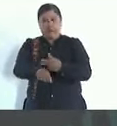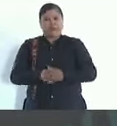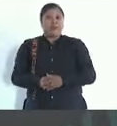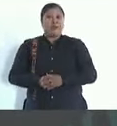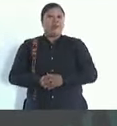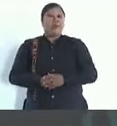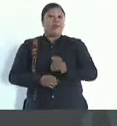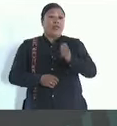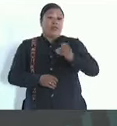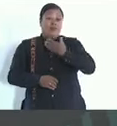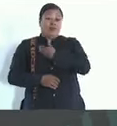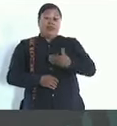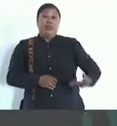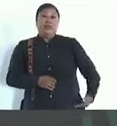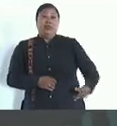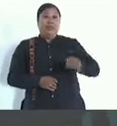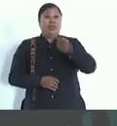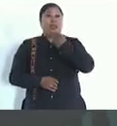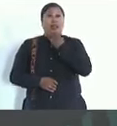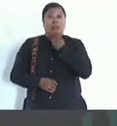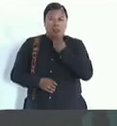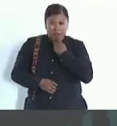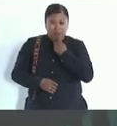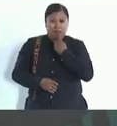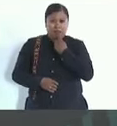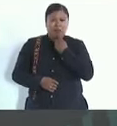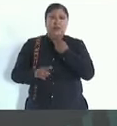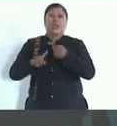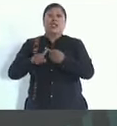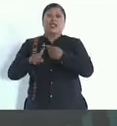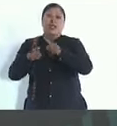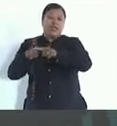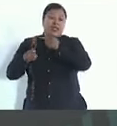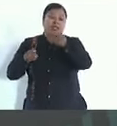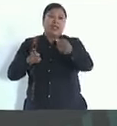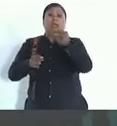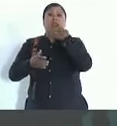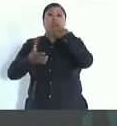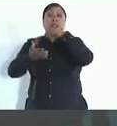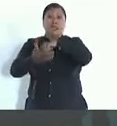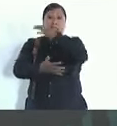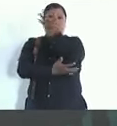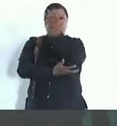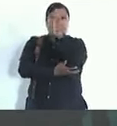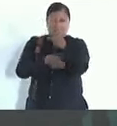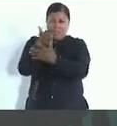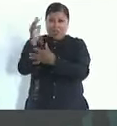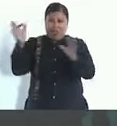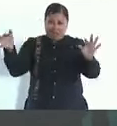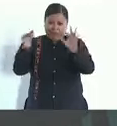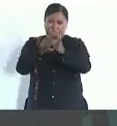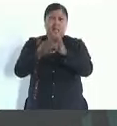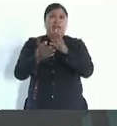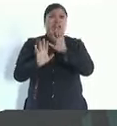gobierno del presidente López Obrador, a través de la Secretaría de Medio Ambiente, hemos protegido